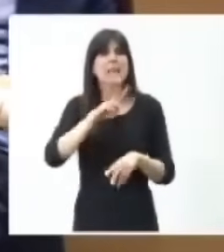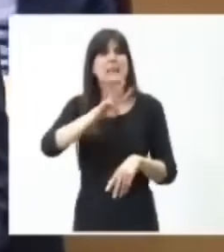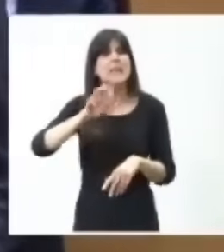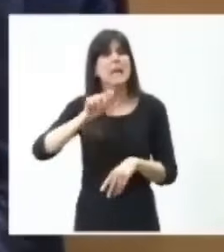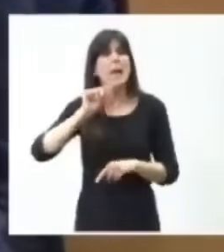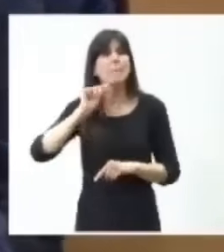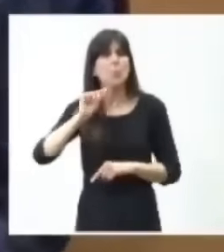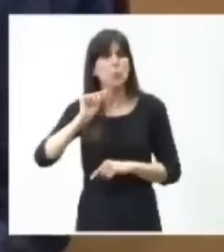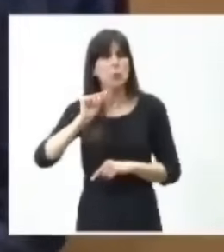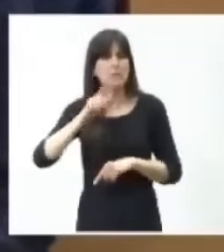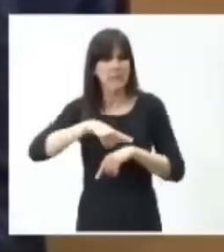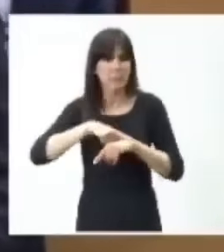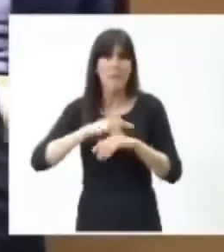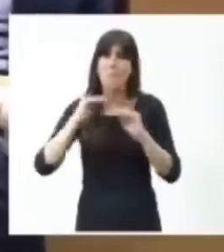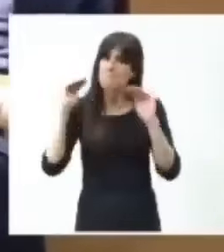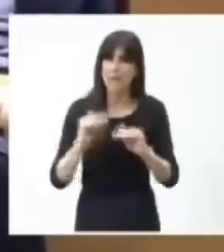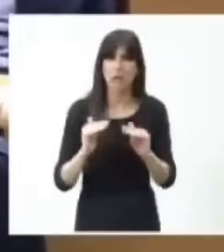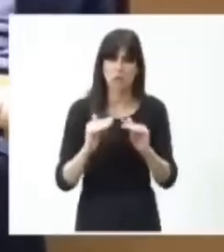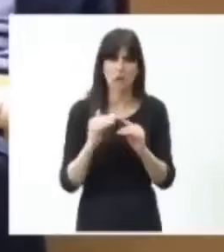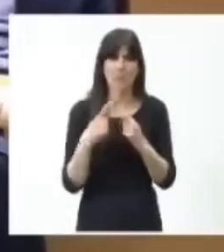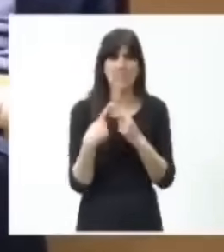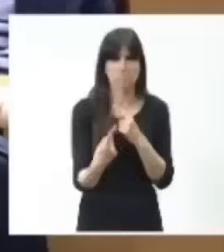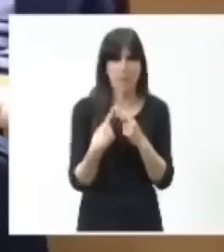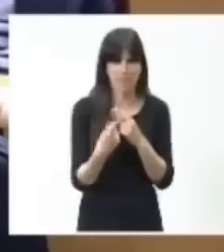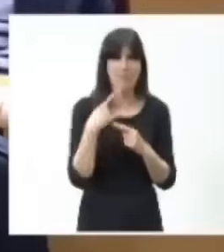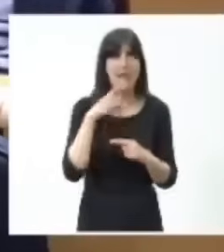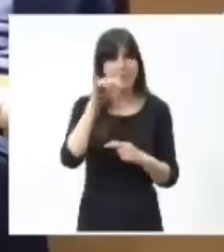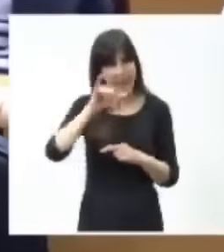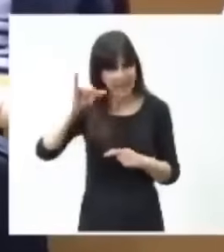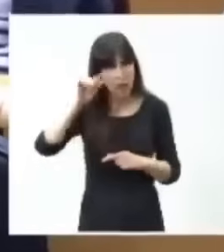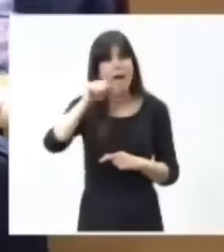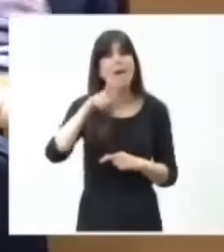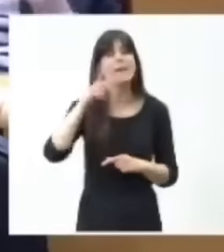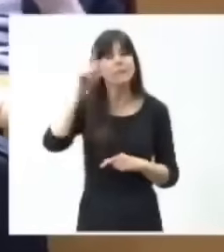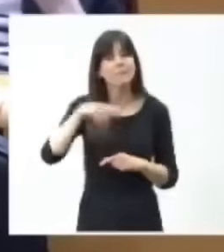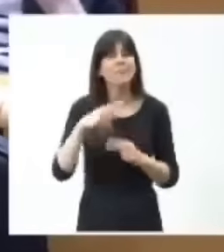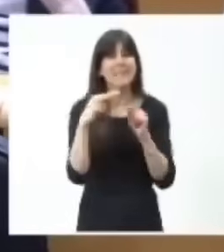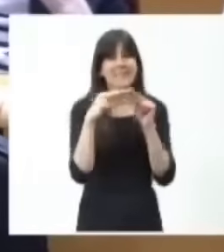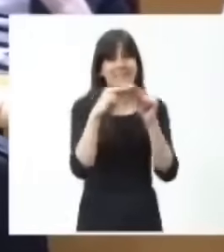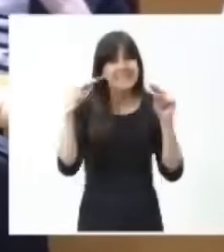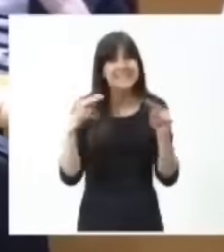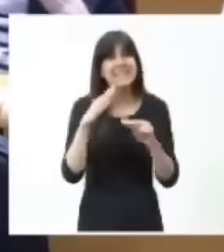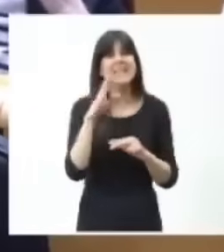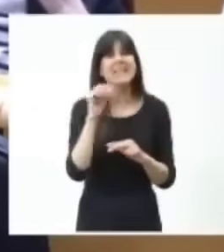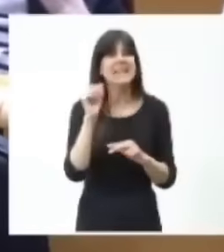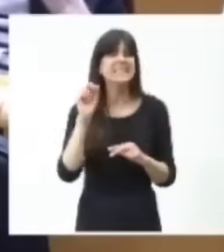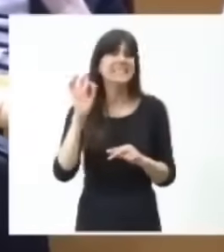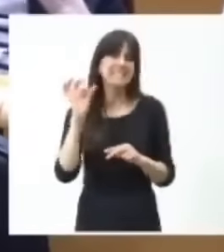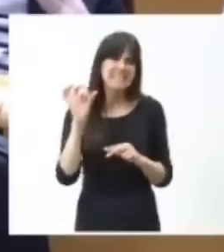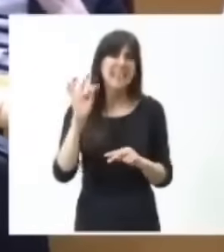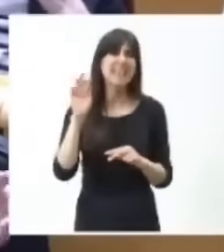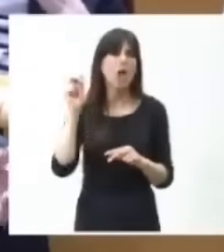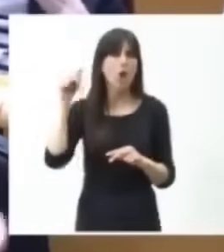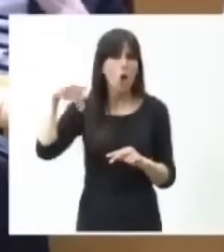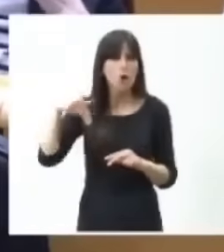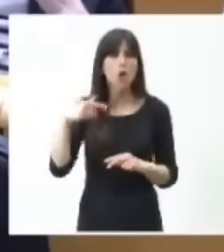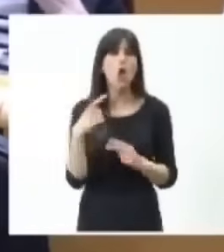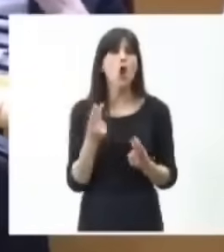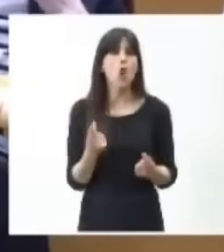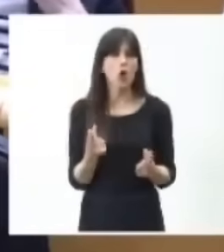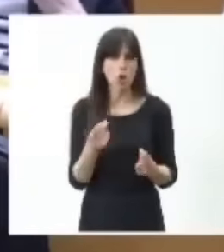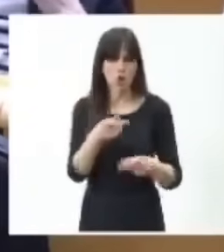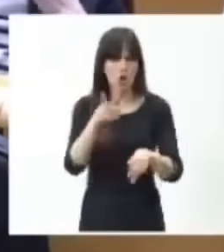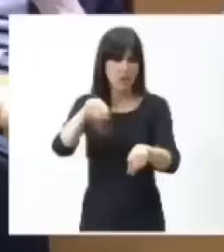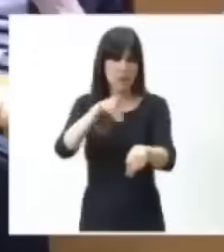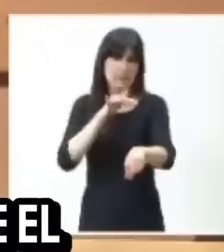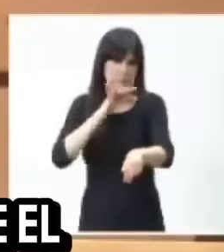tiempos de desplazamiento hacia La Rioja. En el caso del tramo Castejón-Logroño, como saben, bueno, no lo sabe, se lo